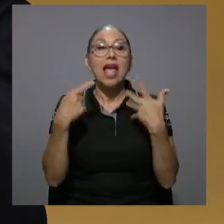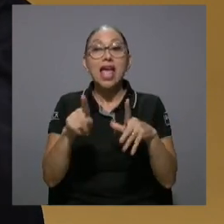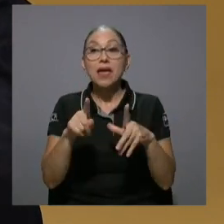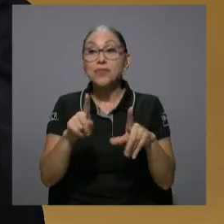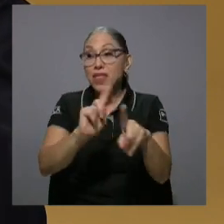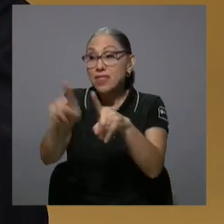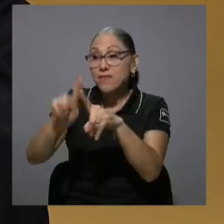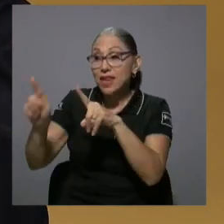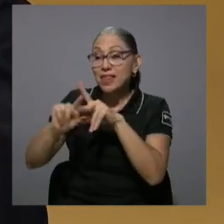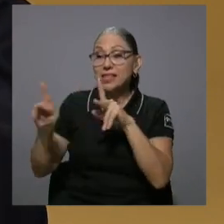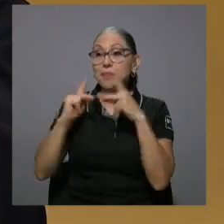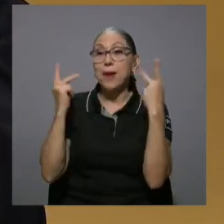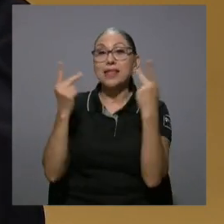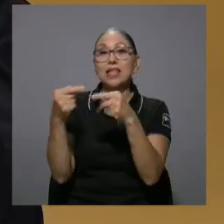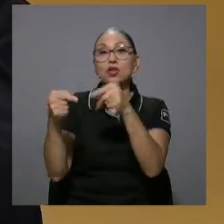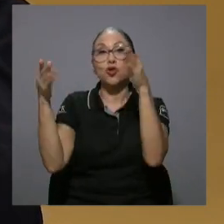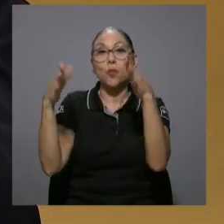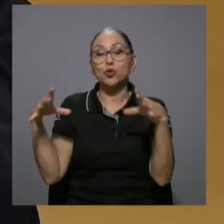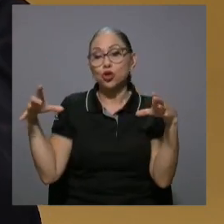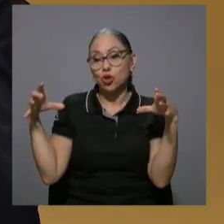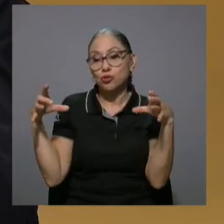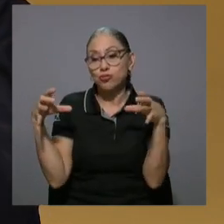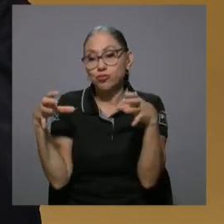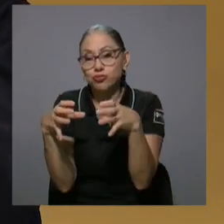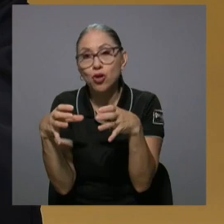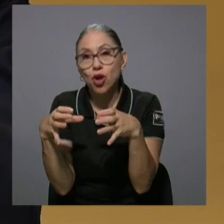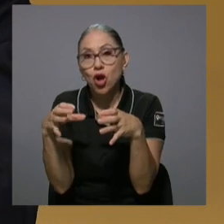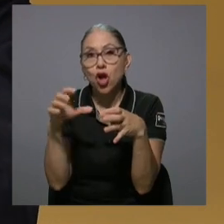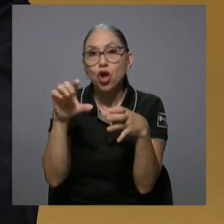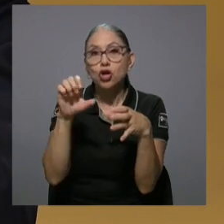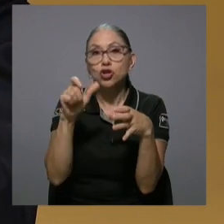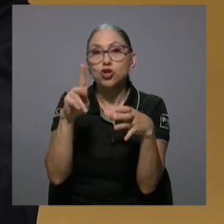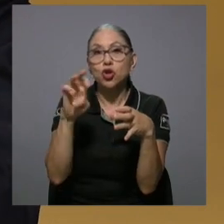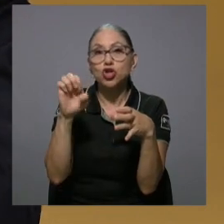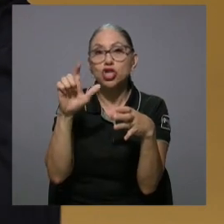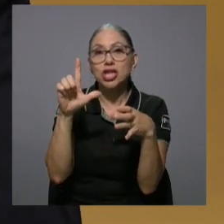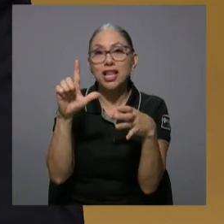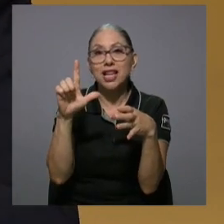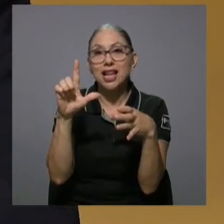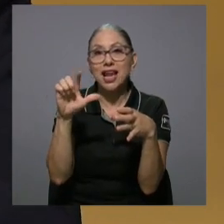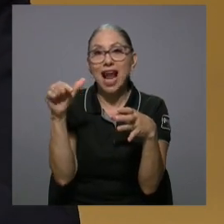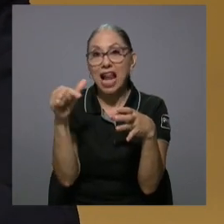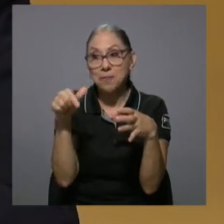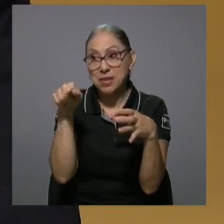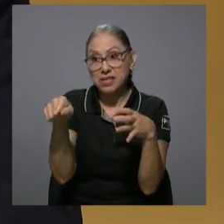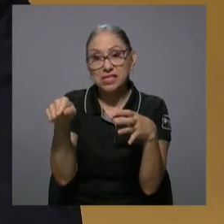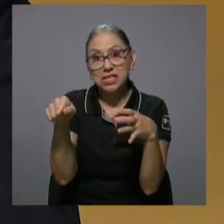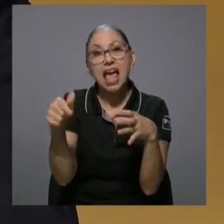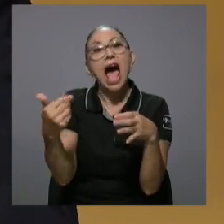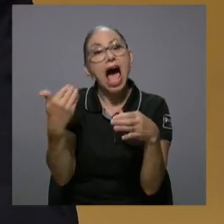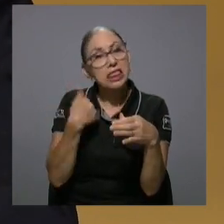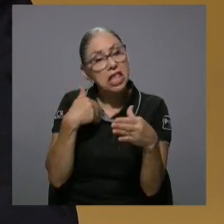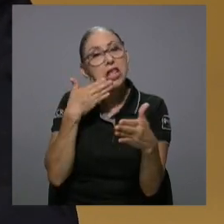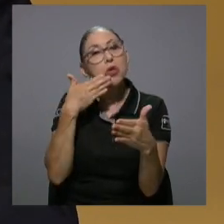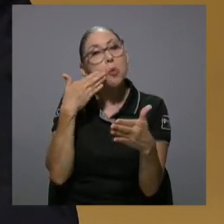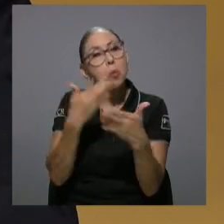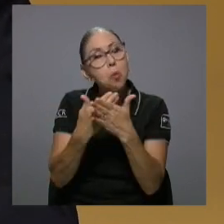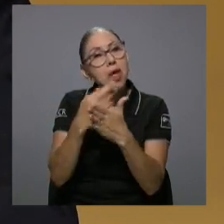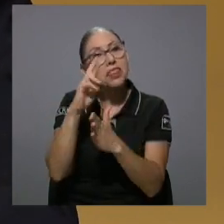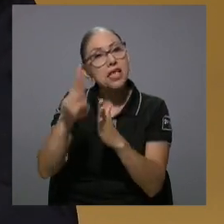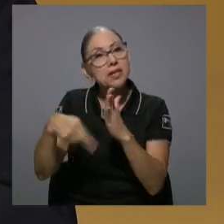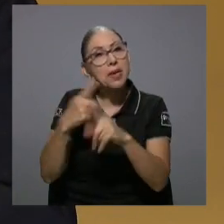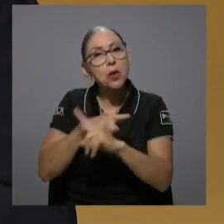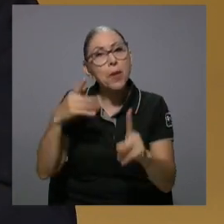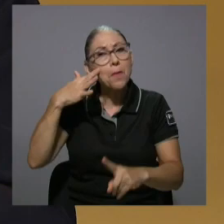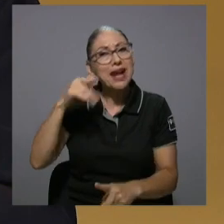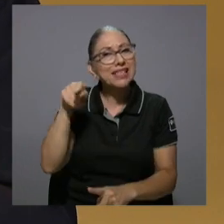partidos opositores, Xóchitl Gálvez, ha tenido un buen desempeño, pero pareciera que no va a ganar,